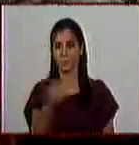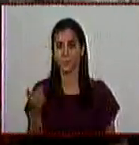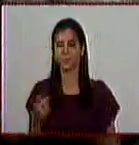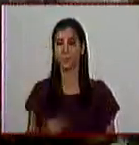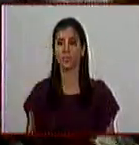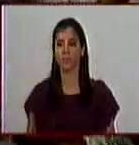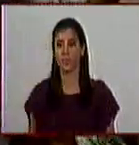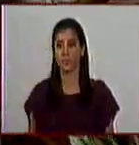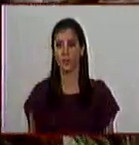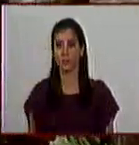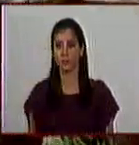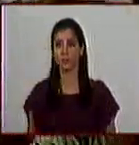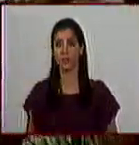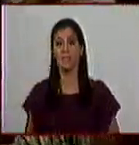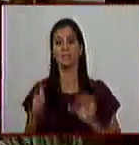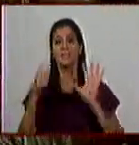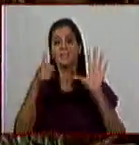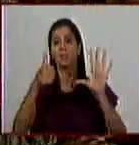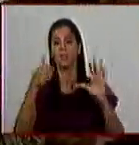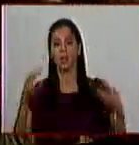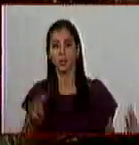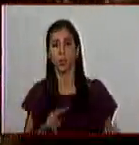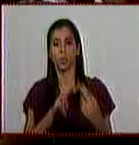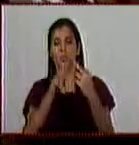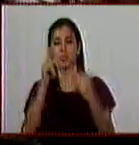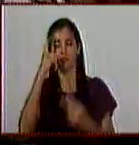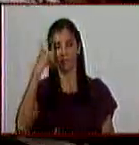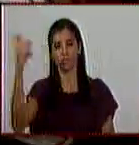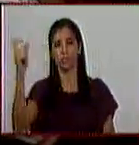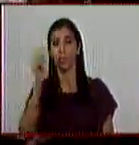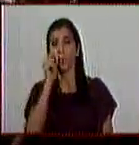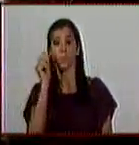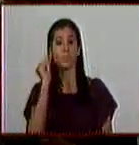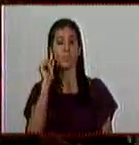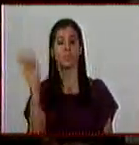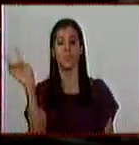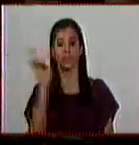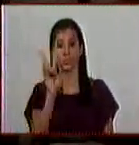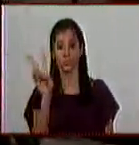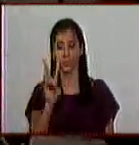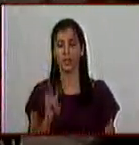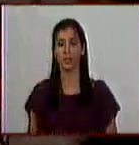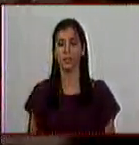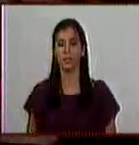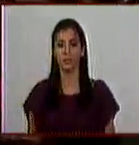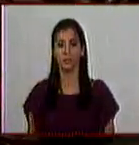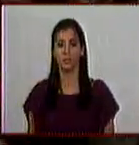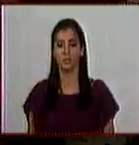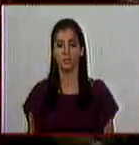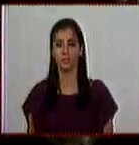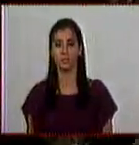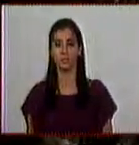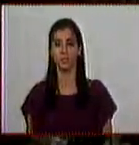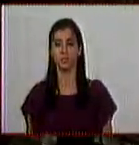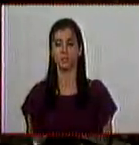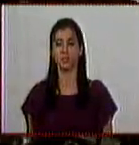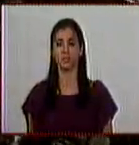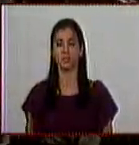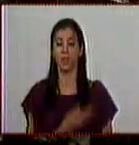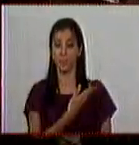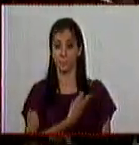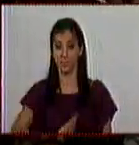al sexto encuentro de filósofos y filósofas de Venezuela ha estado el comandante